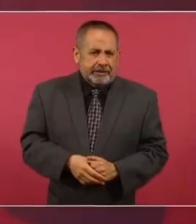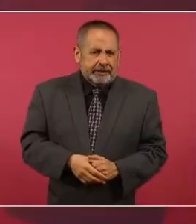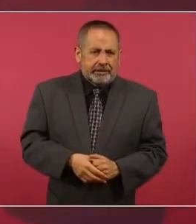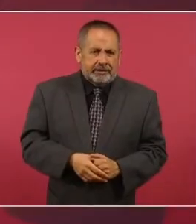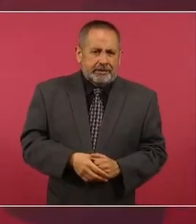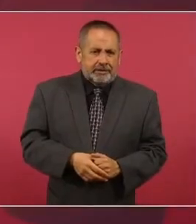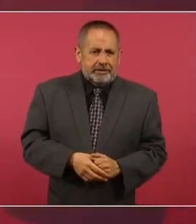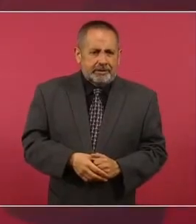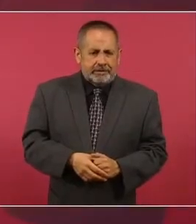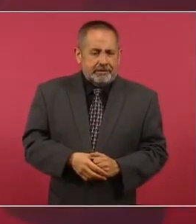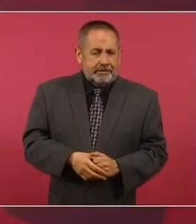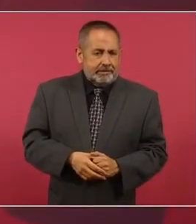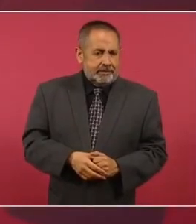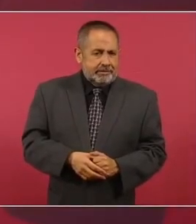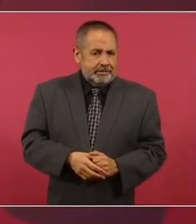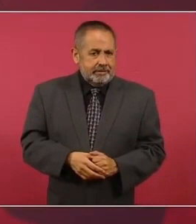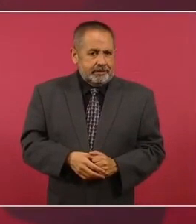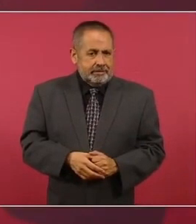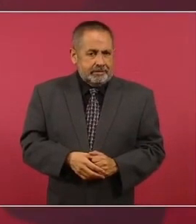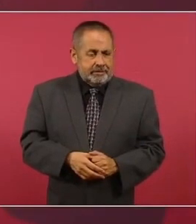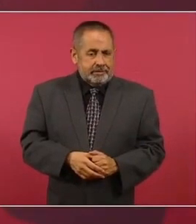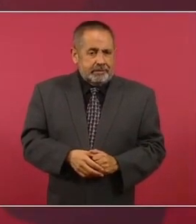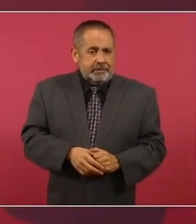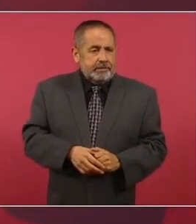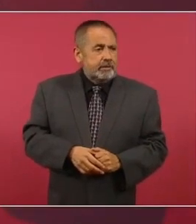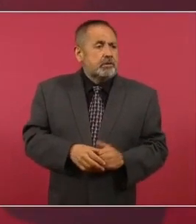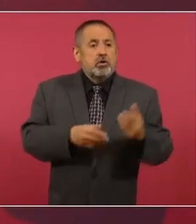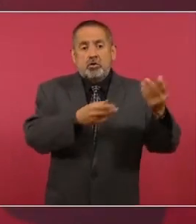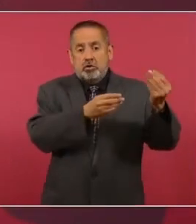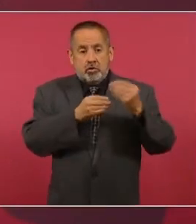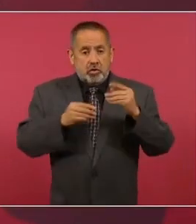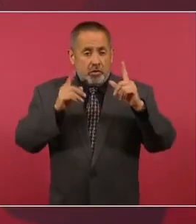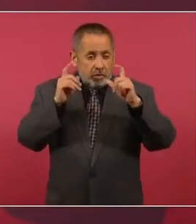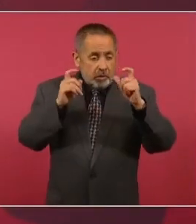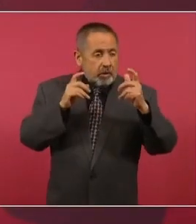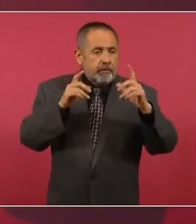con la entrega de armamentos,